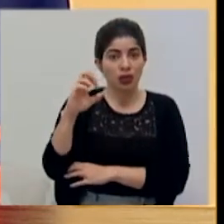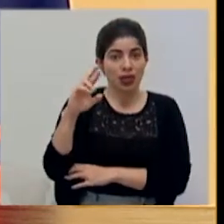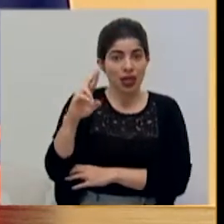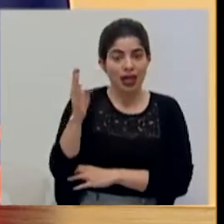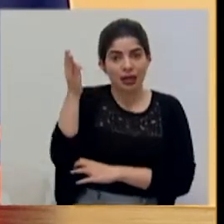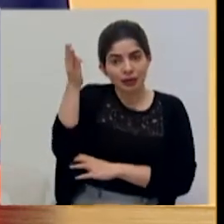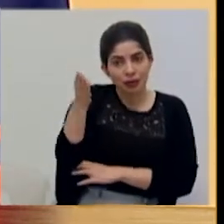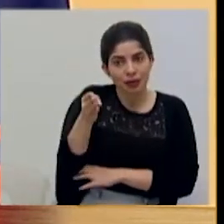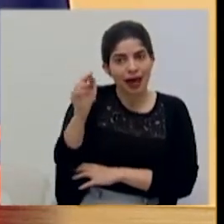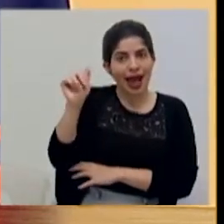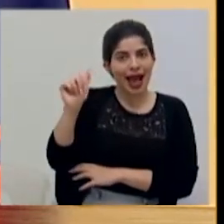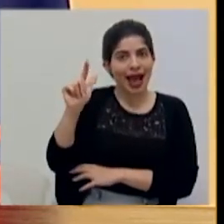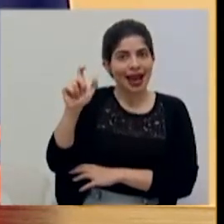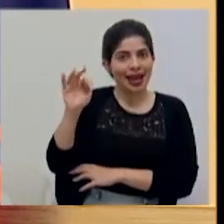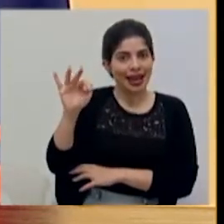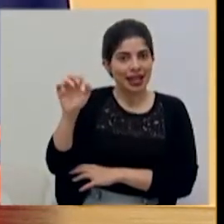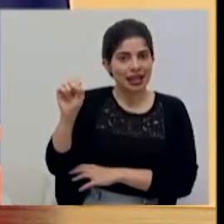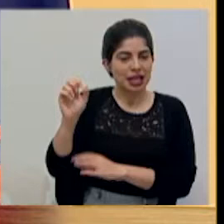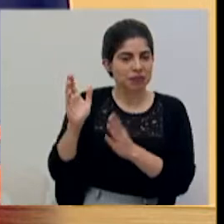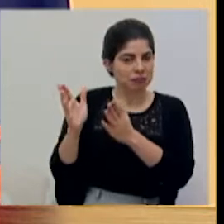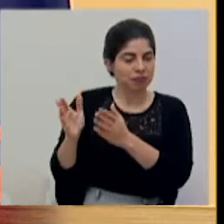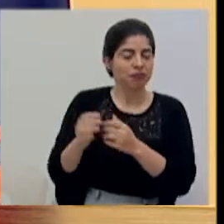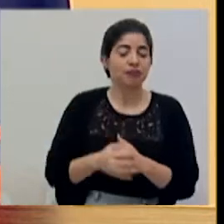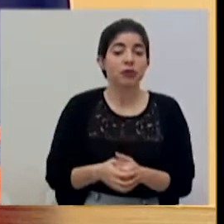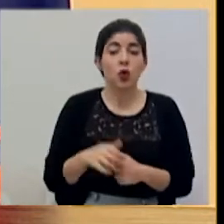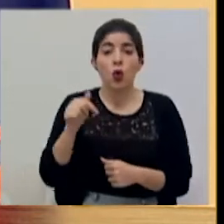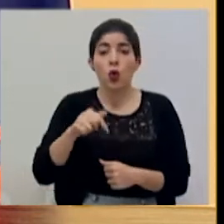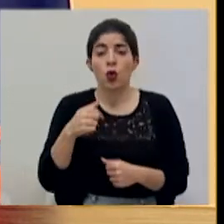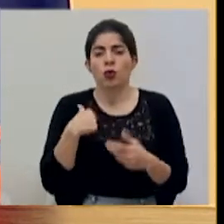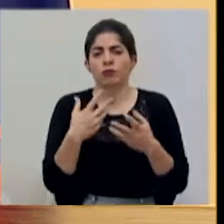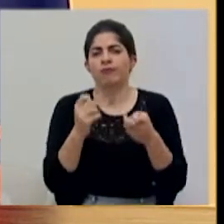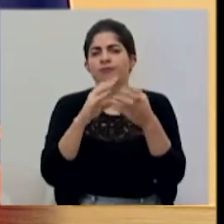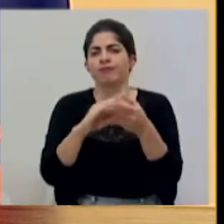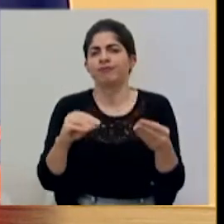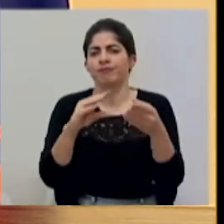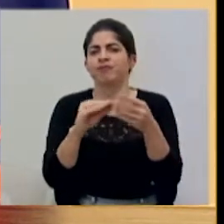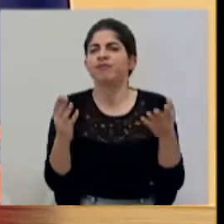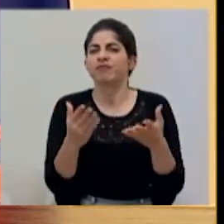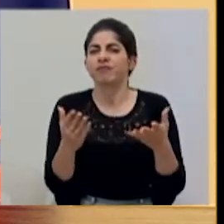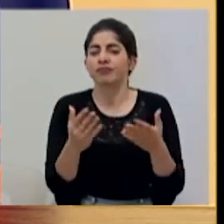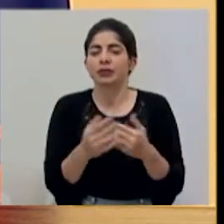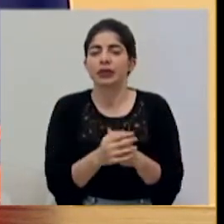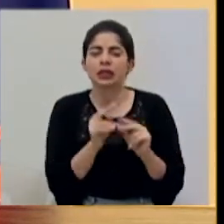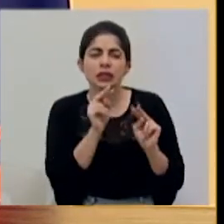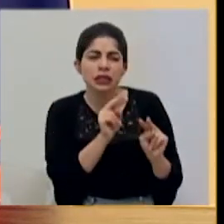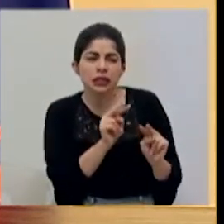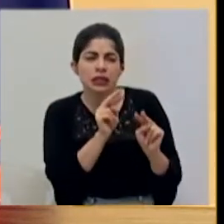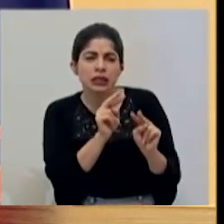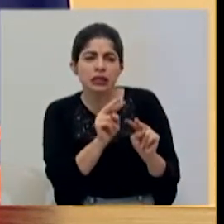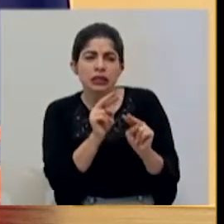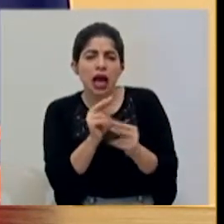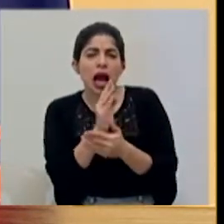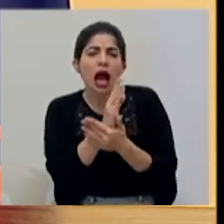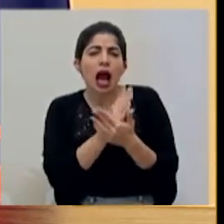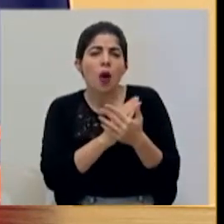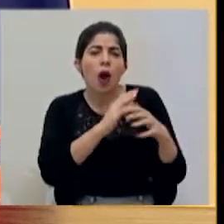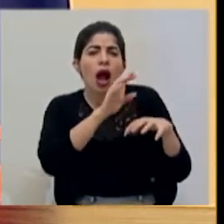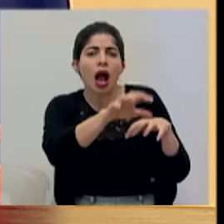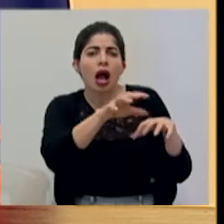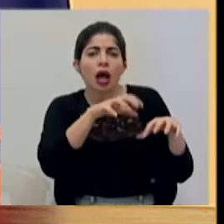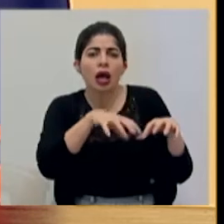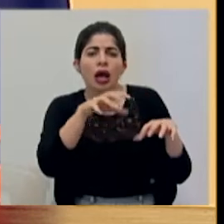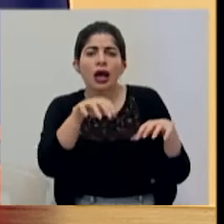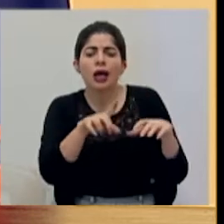presidencia.gob.cr/alertas. Lo que sí quiero comentar hoy es que algunos cantones, en la observación permanente que realizamos, presentan